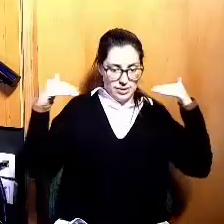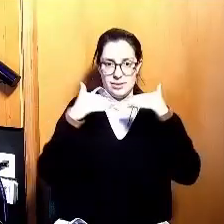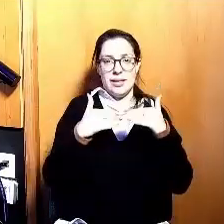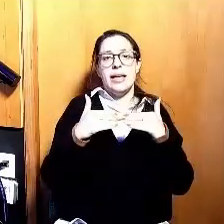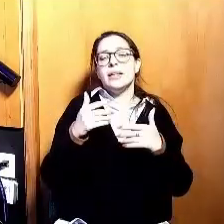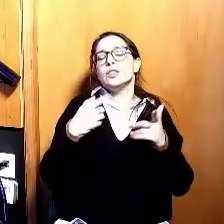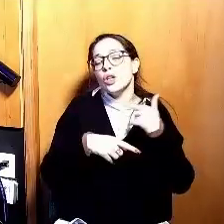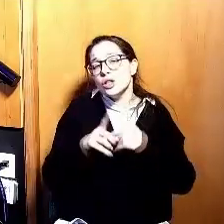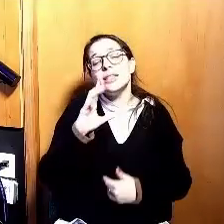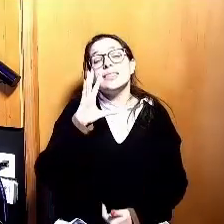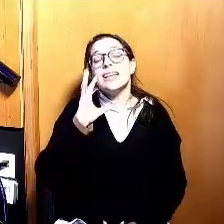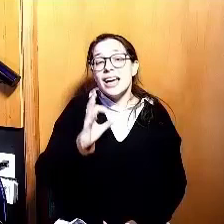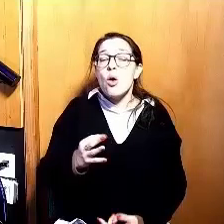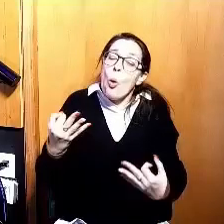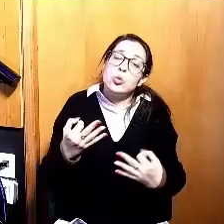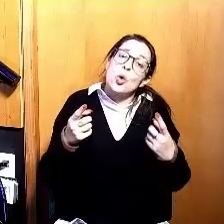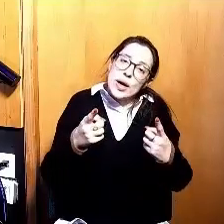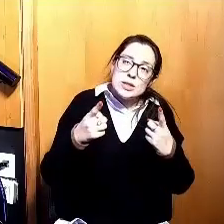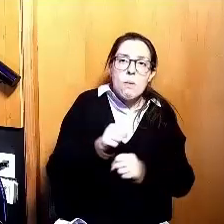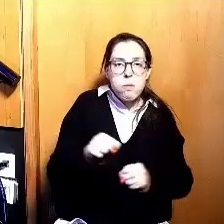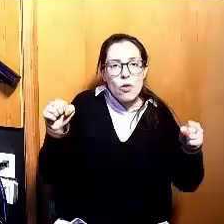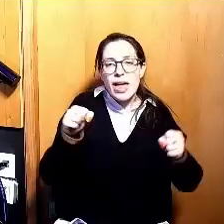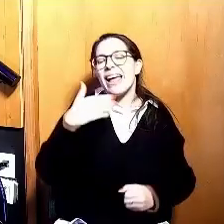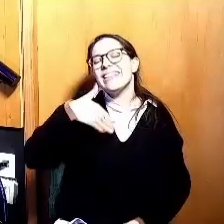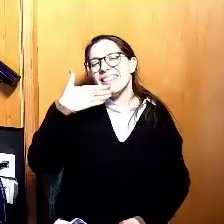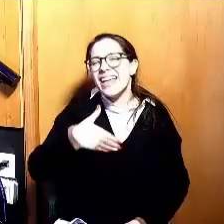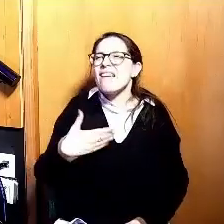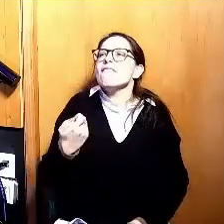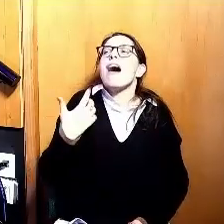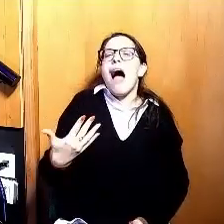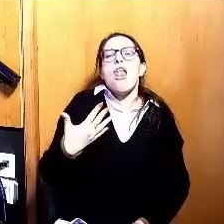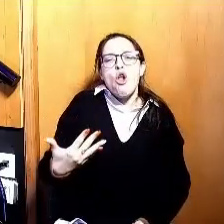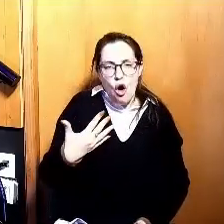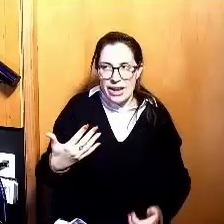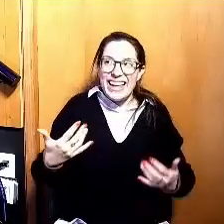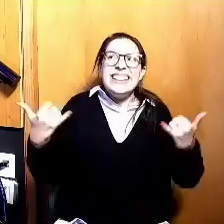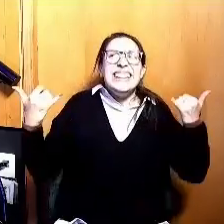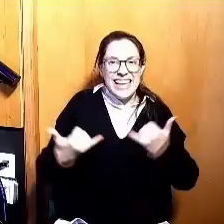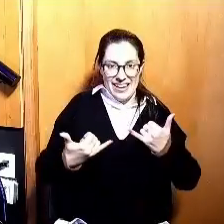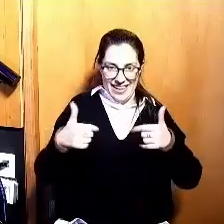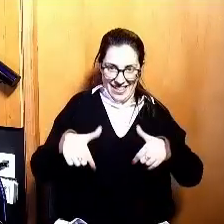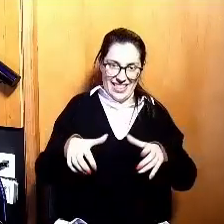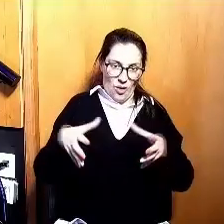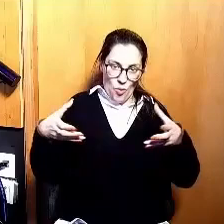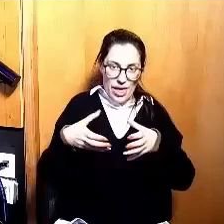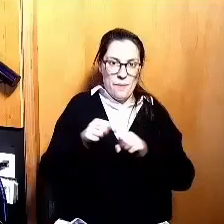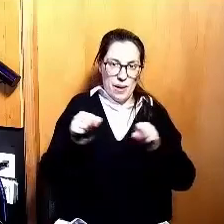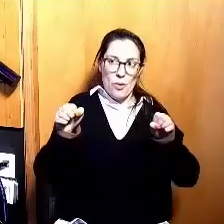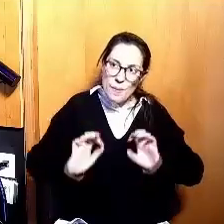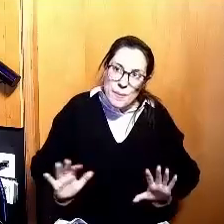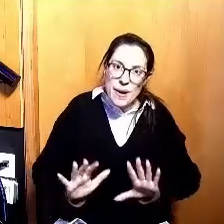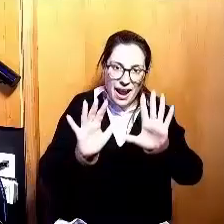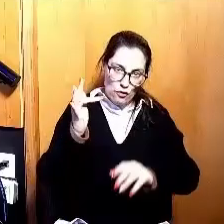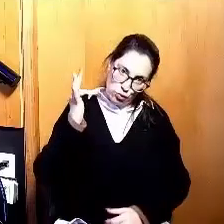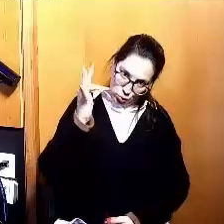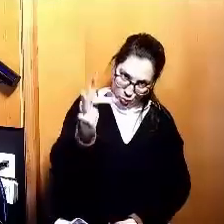Y creo que justamente es entender el valor que puede tener esta comunidad para construir el futuro.